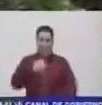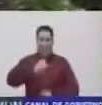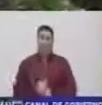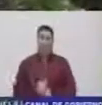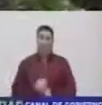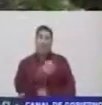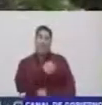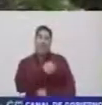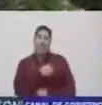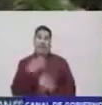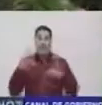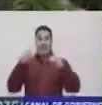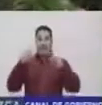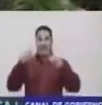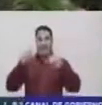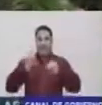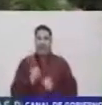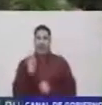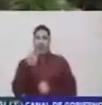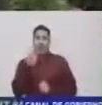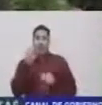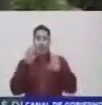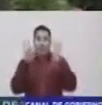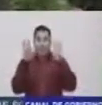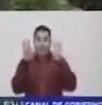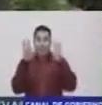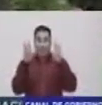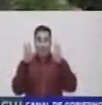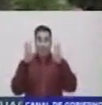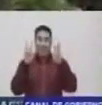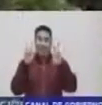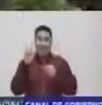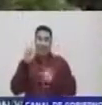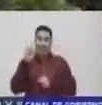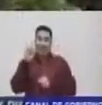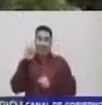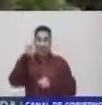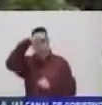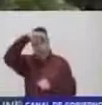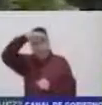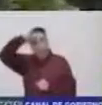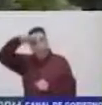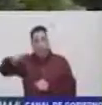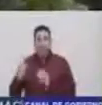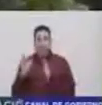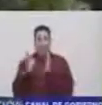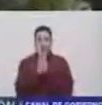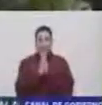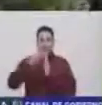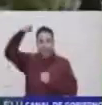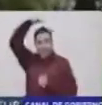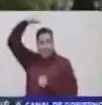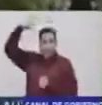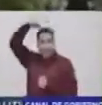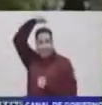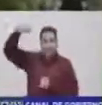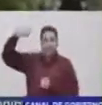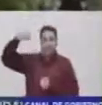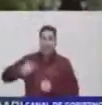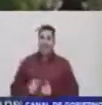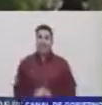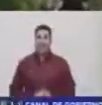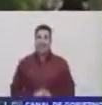esta oportunidad quiero hablarles sobre un tema, el valor del trabajo del pueblo